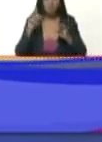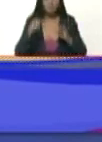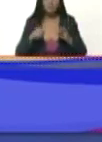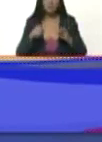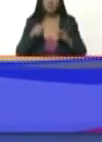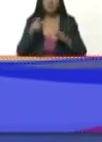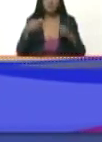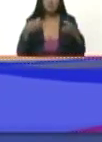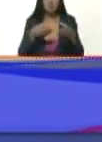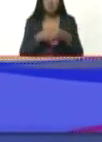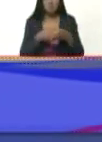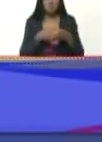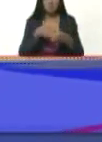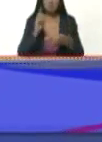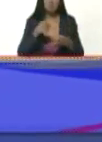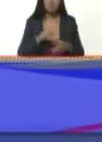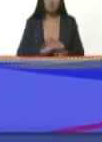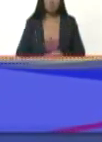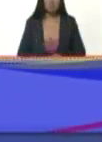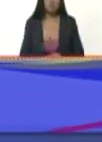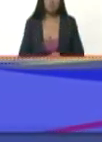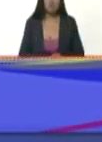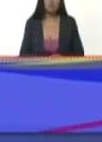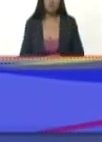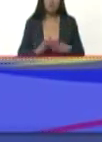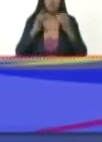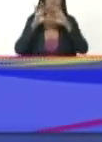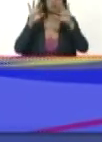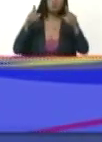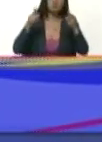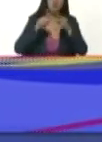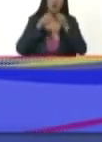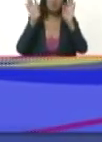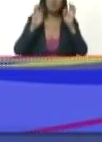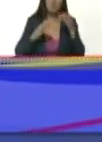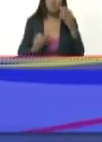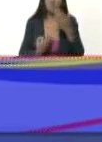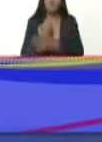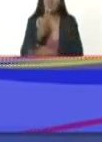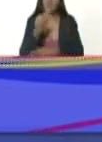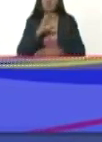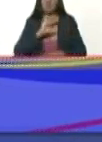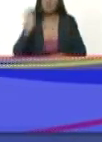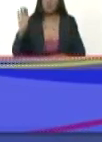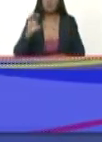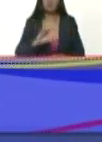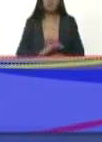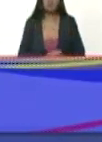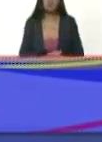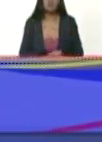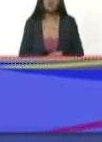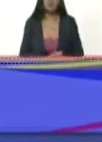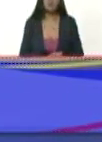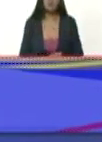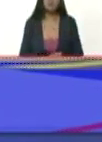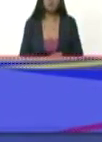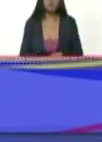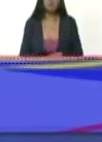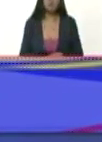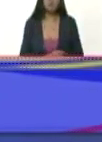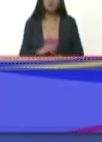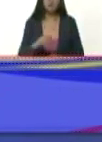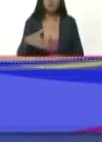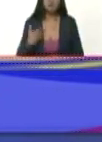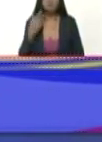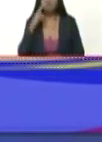que esa generación luminosa de fundadores de la patria son capaces